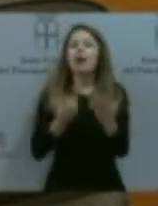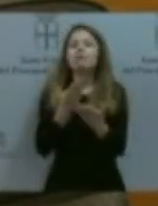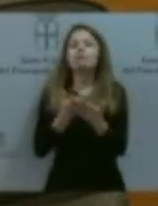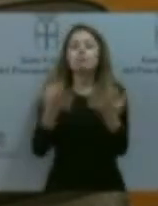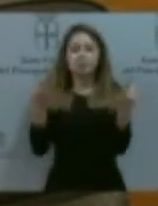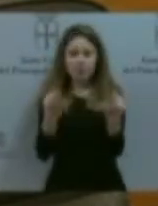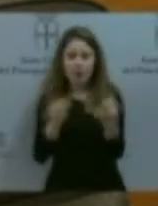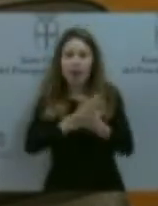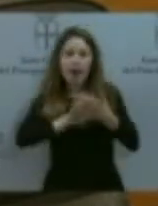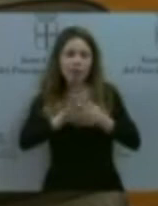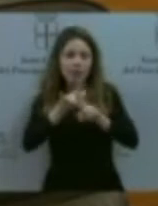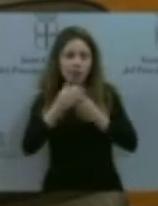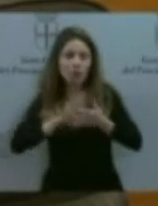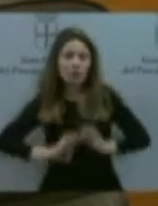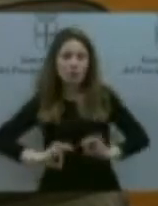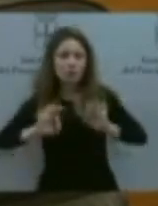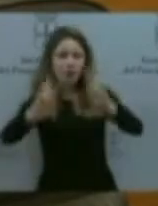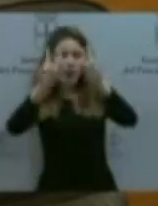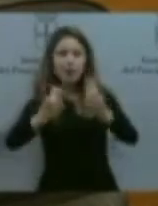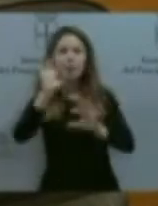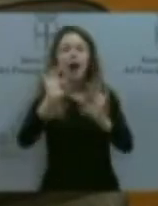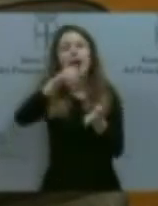patrimonio, porque